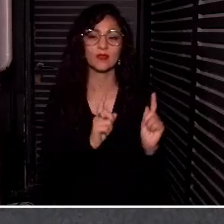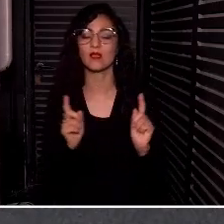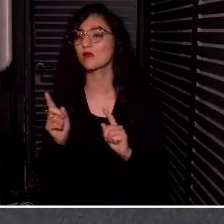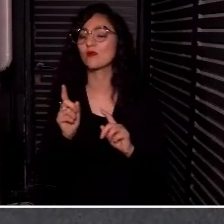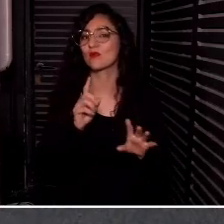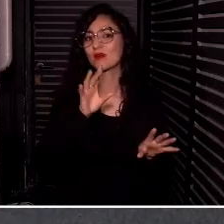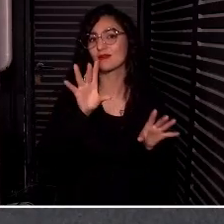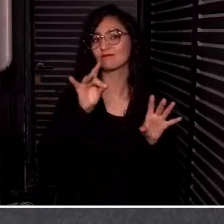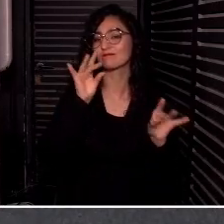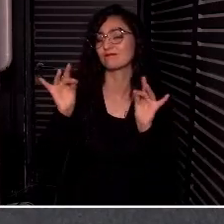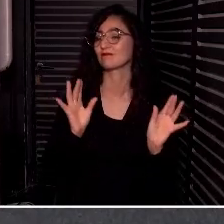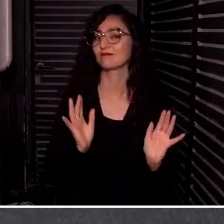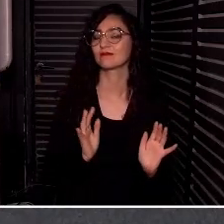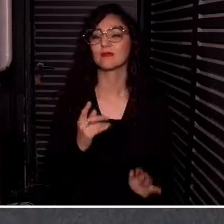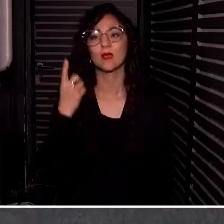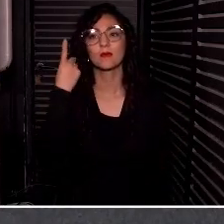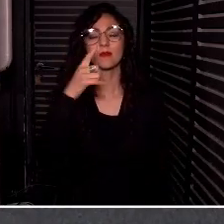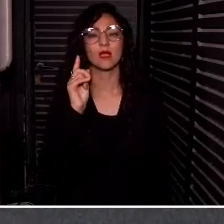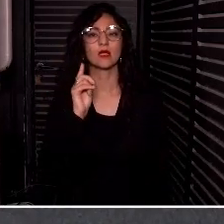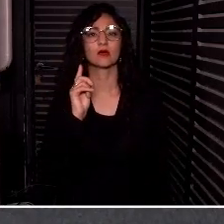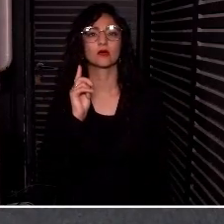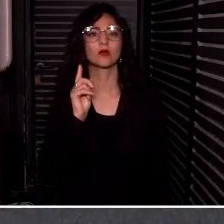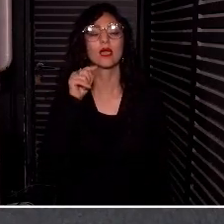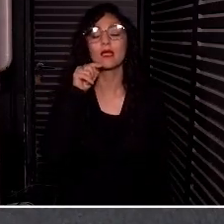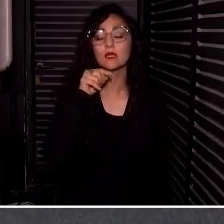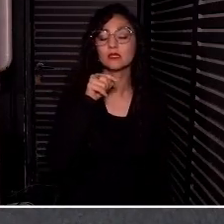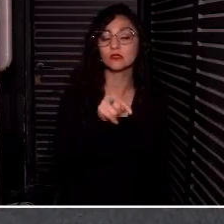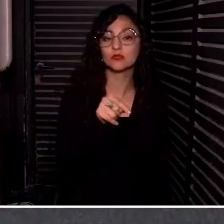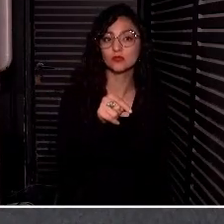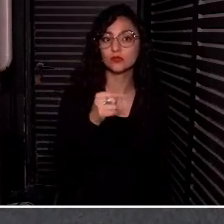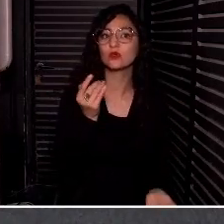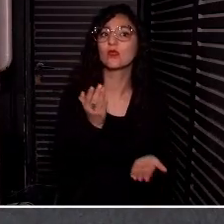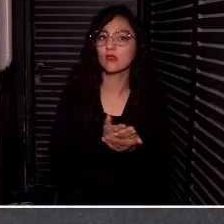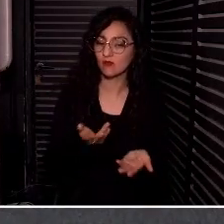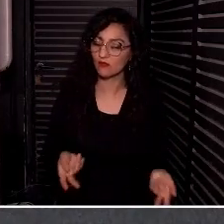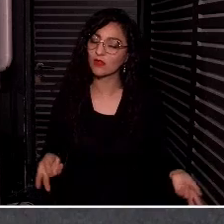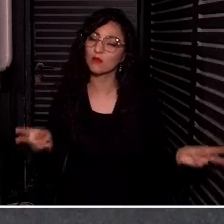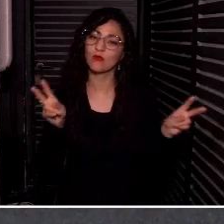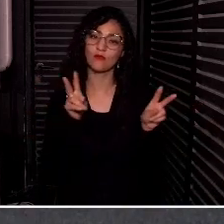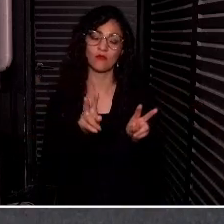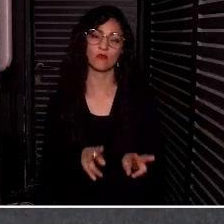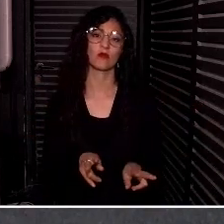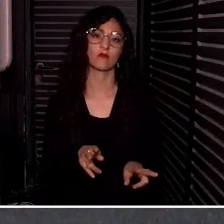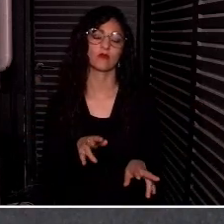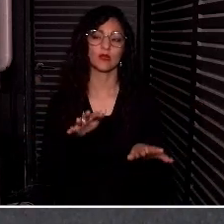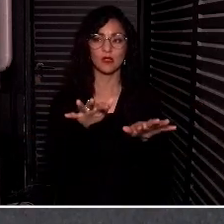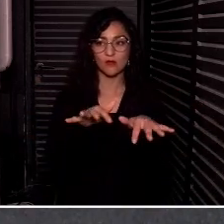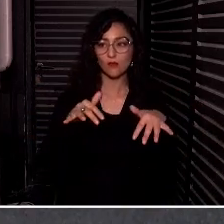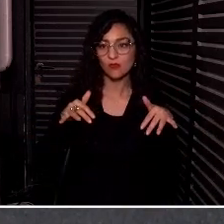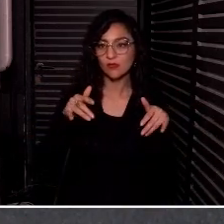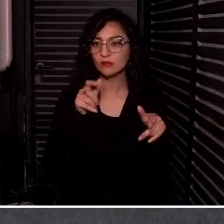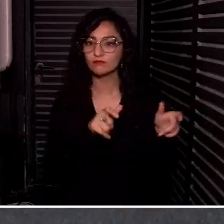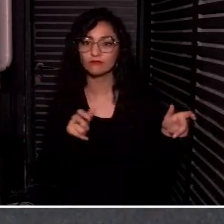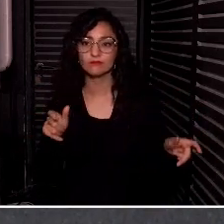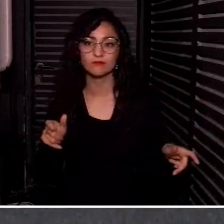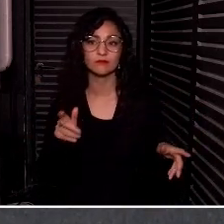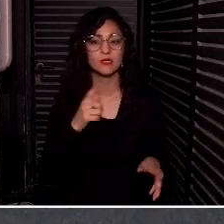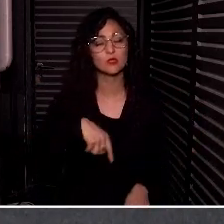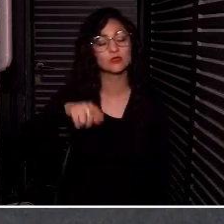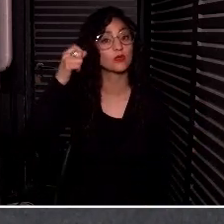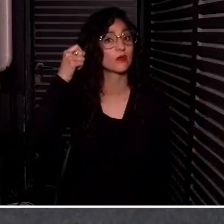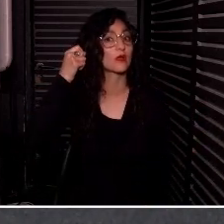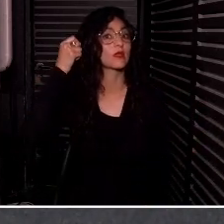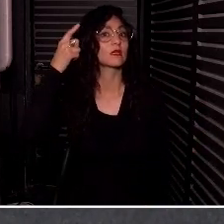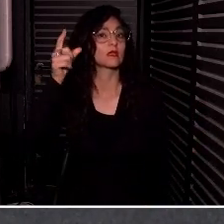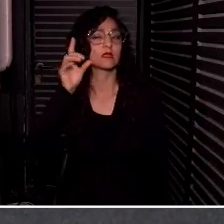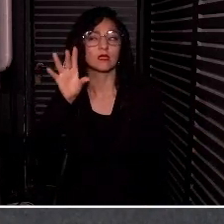postura y yo creo que a eso hay que volver en la lógica de las audiencias o sea poder entenderlas encontrar